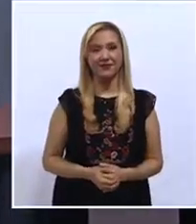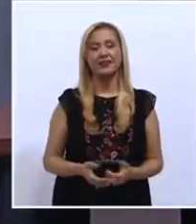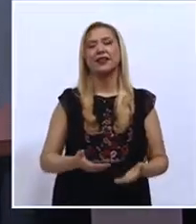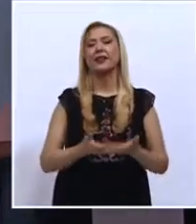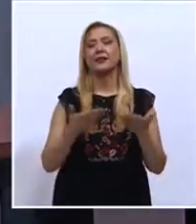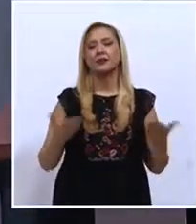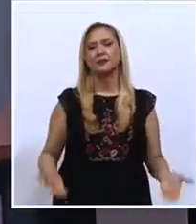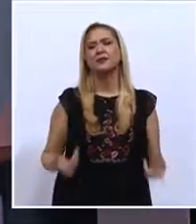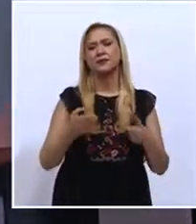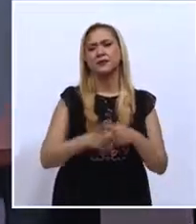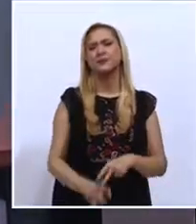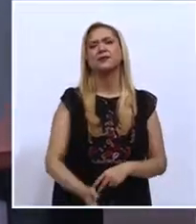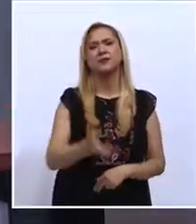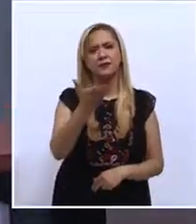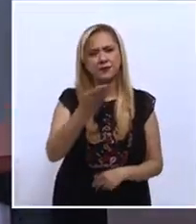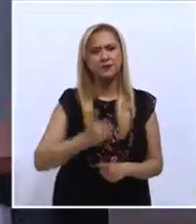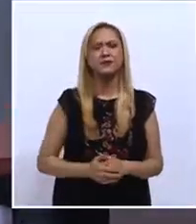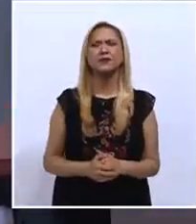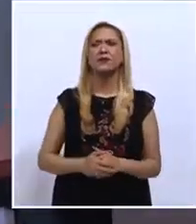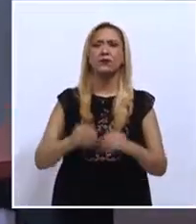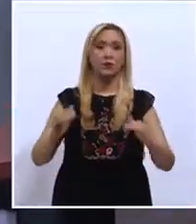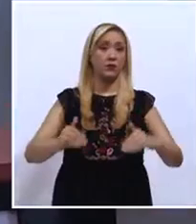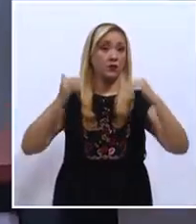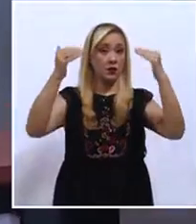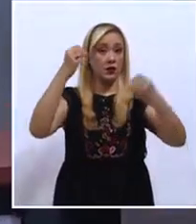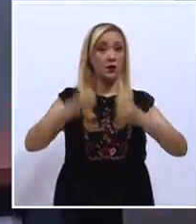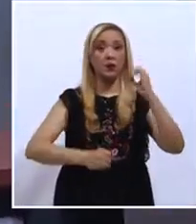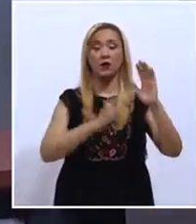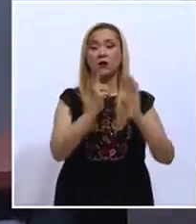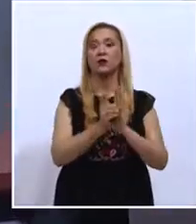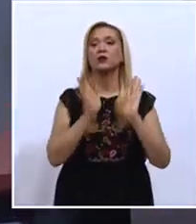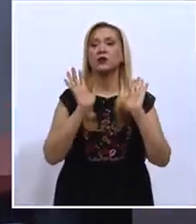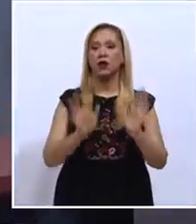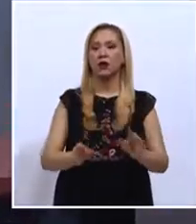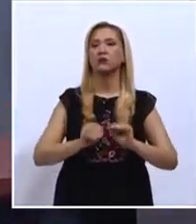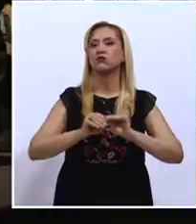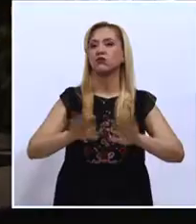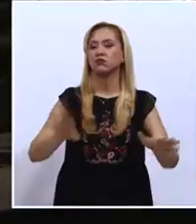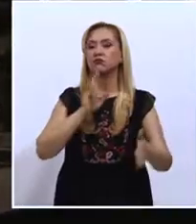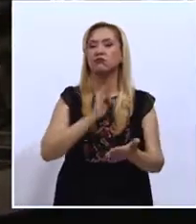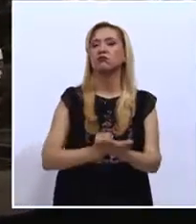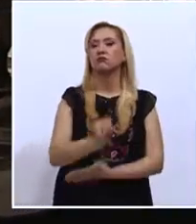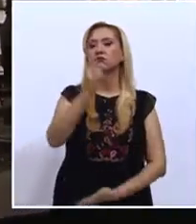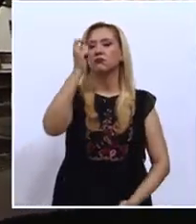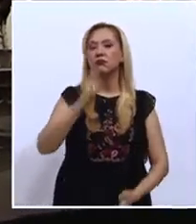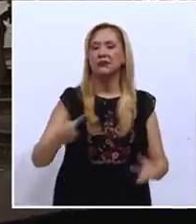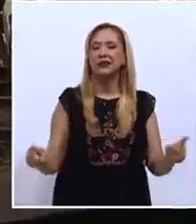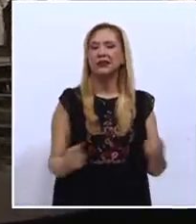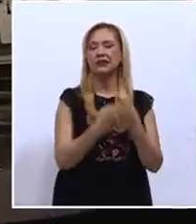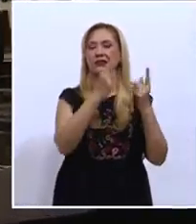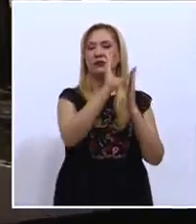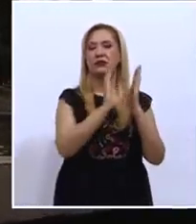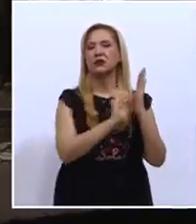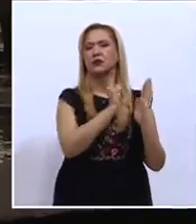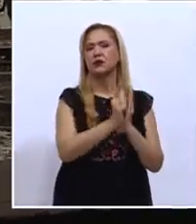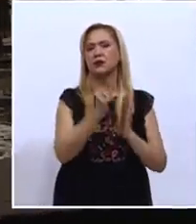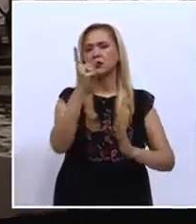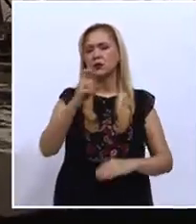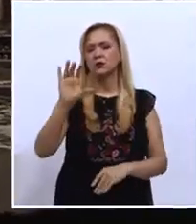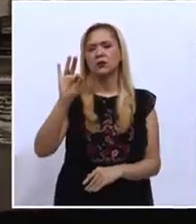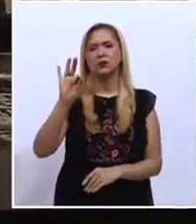Ahora sí, vamos con la información. La Suprema Corte publicó la sentencia del Pleno en la acción de inconstitucionalidad